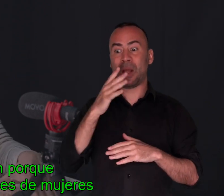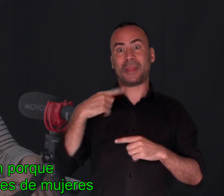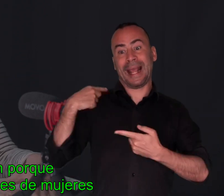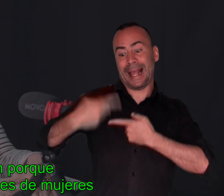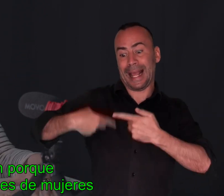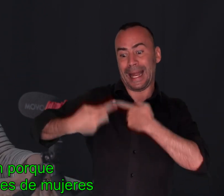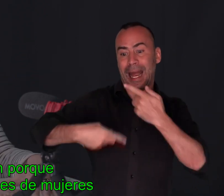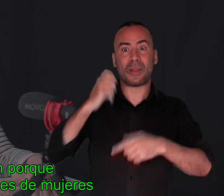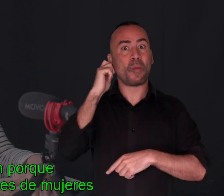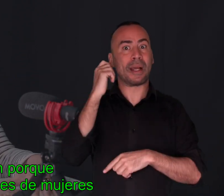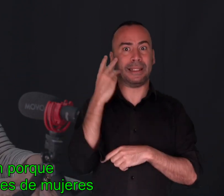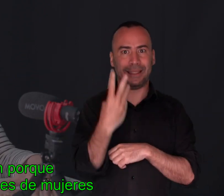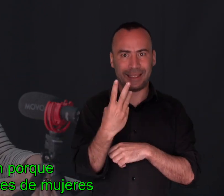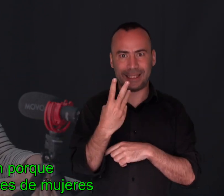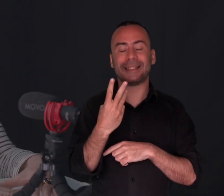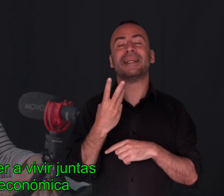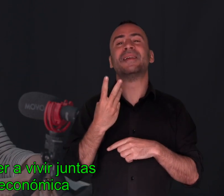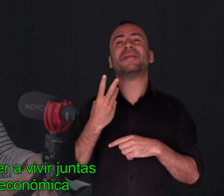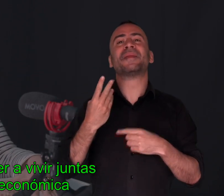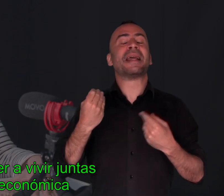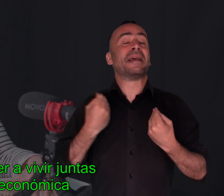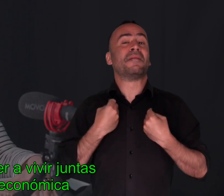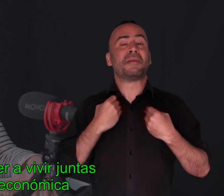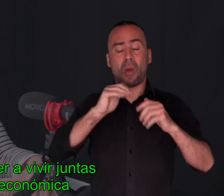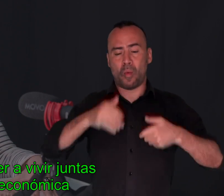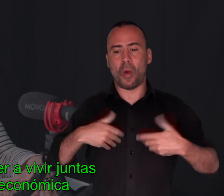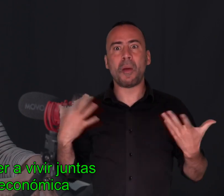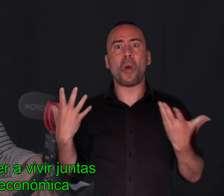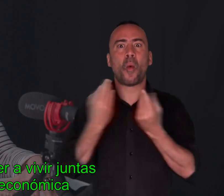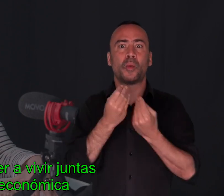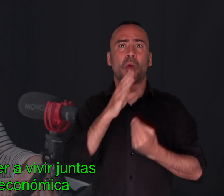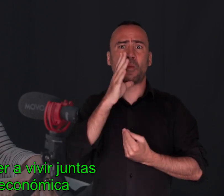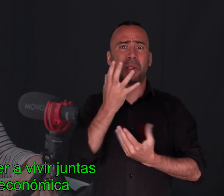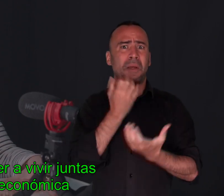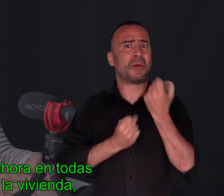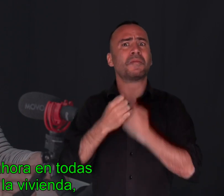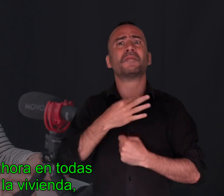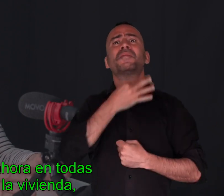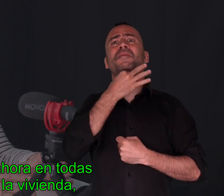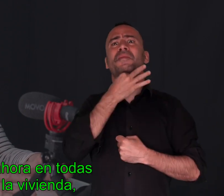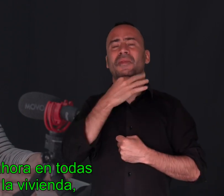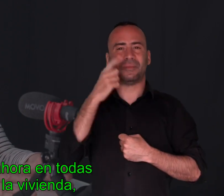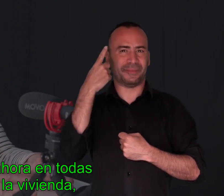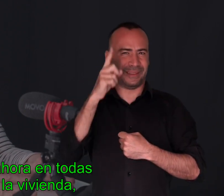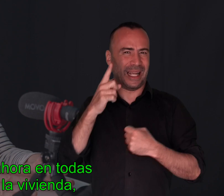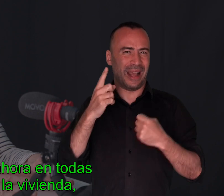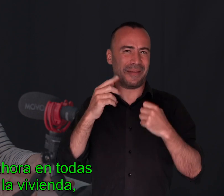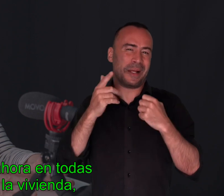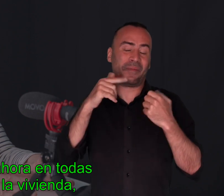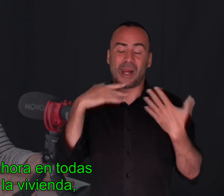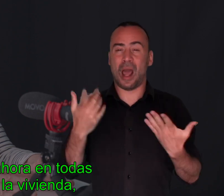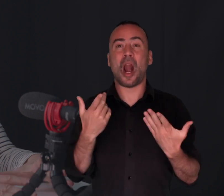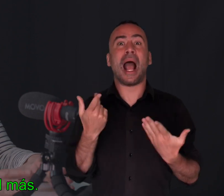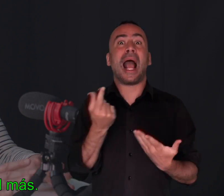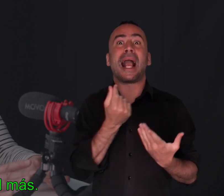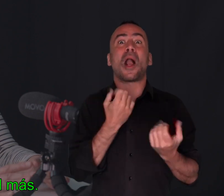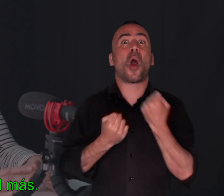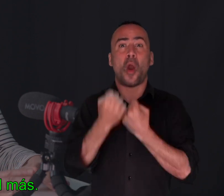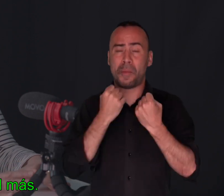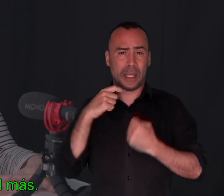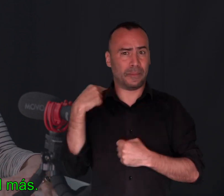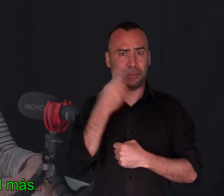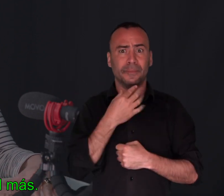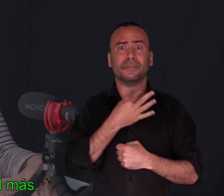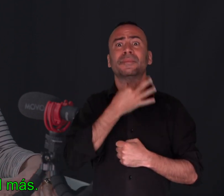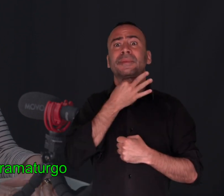son tres generaciones de mujeres que tienen que volver a vivir juntas por la situación económica que está pasando ahora en todas las ciudades con la vivienda y